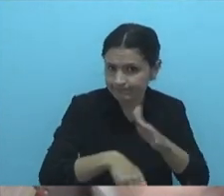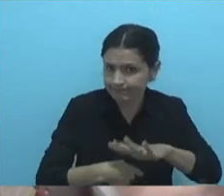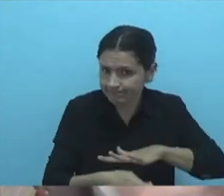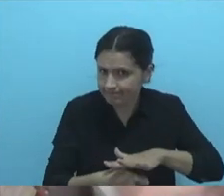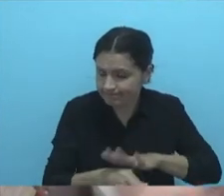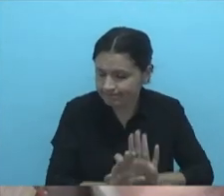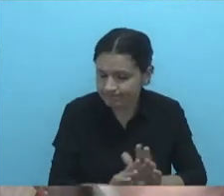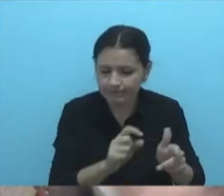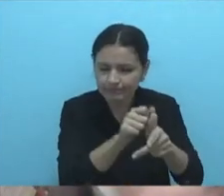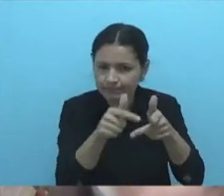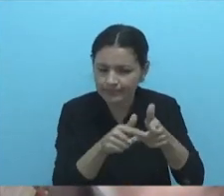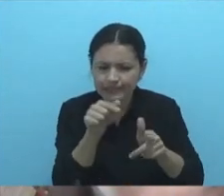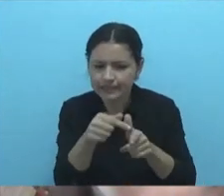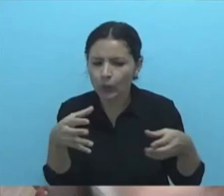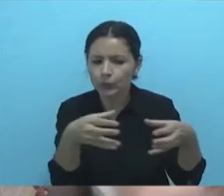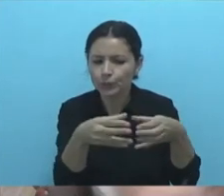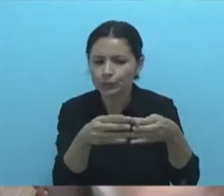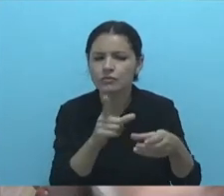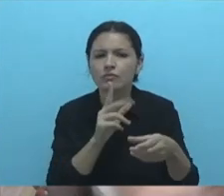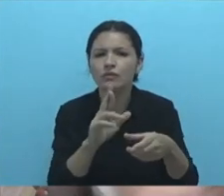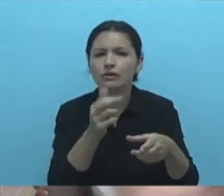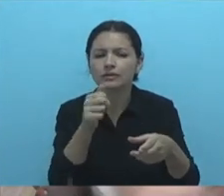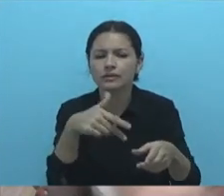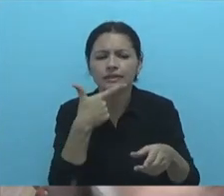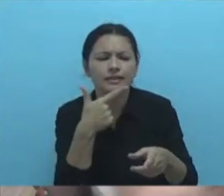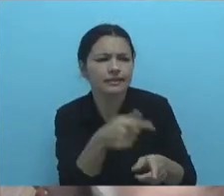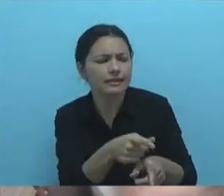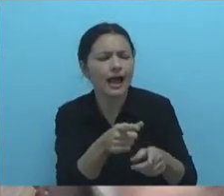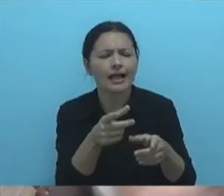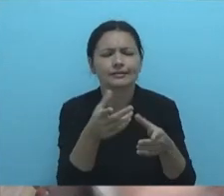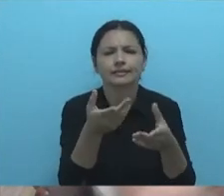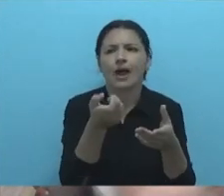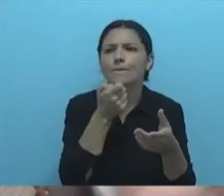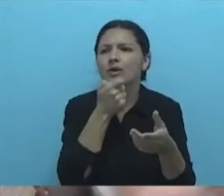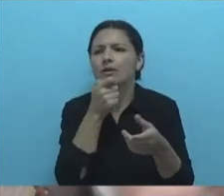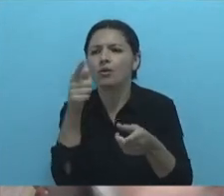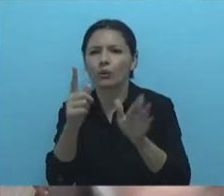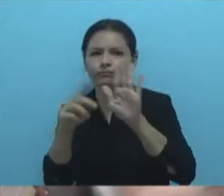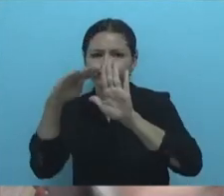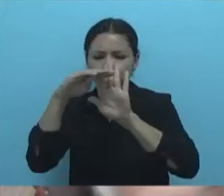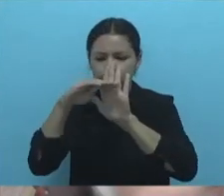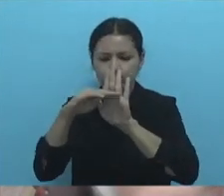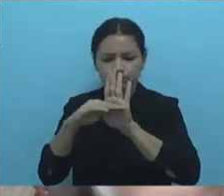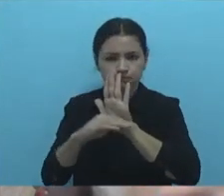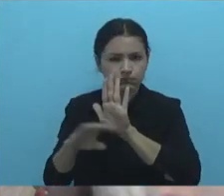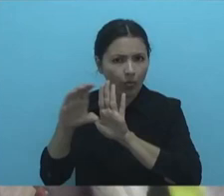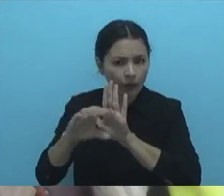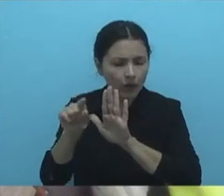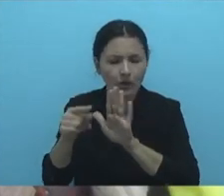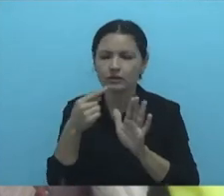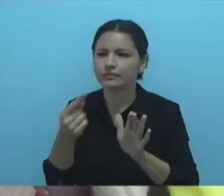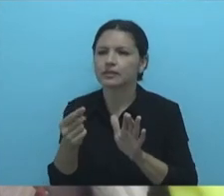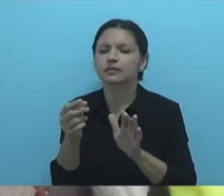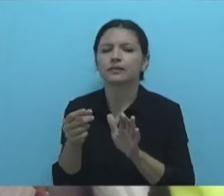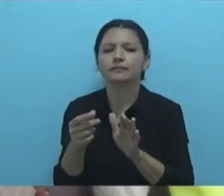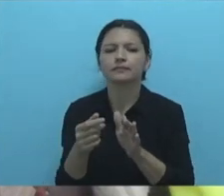un especial ensañamiento aplicando algunos artículos de ese viejo código de faltas que